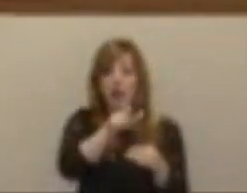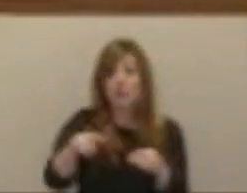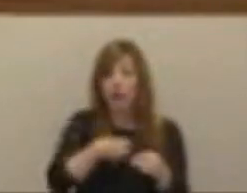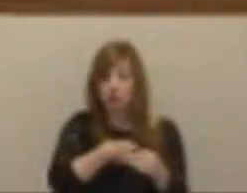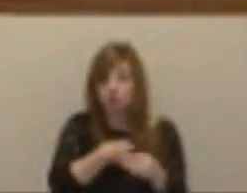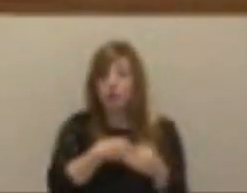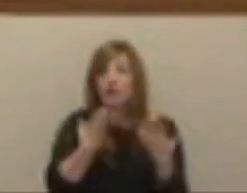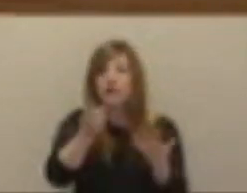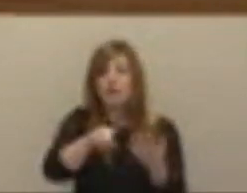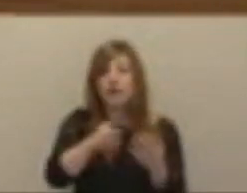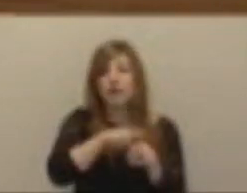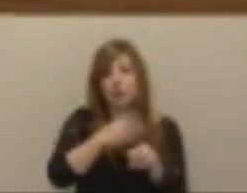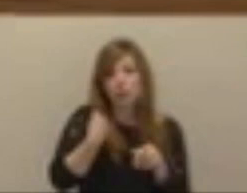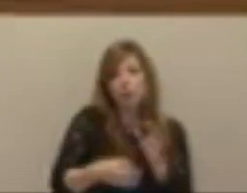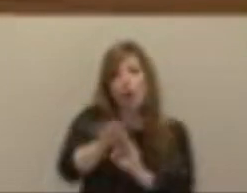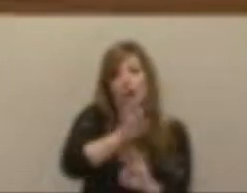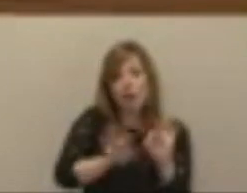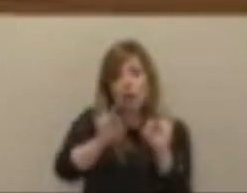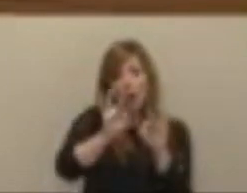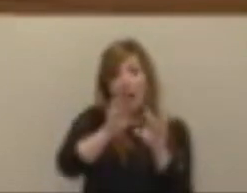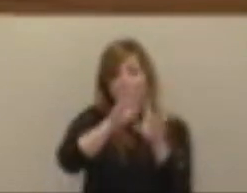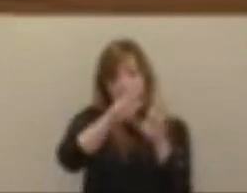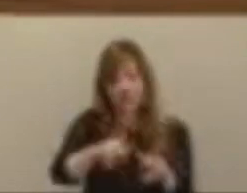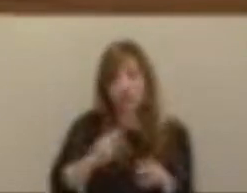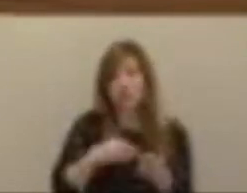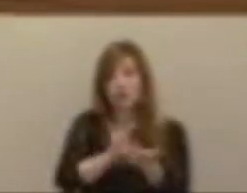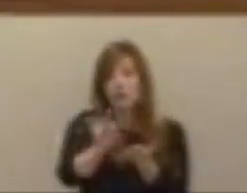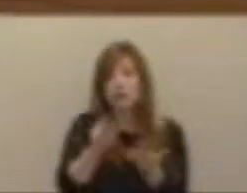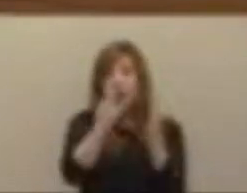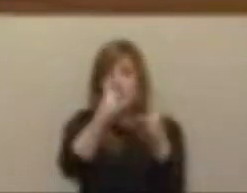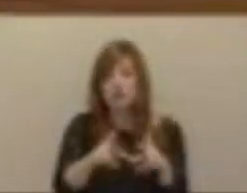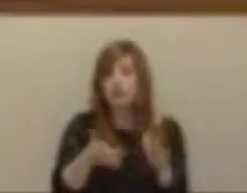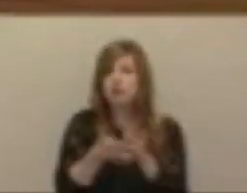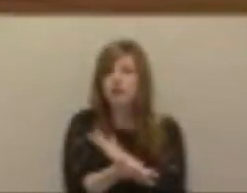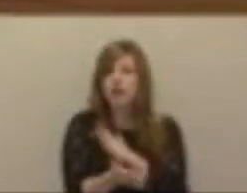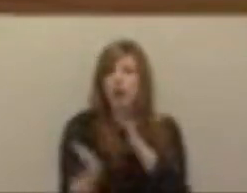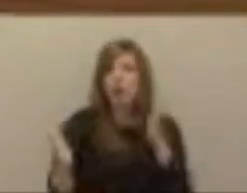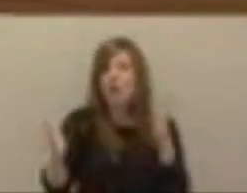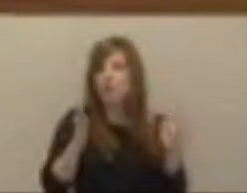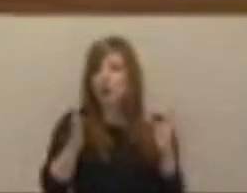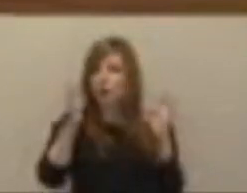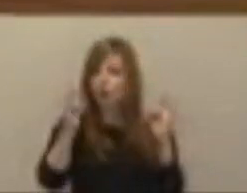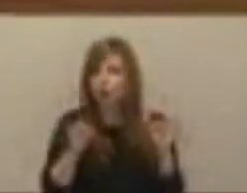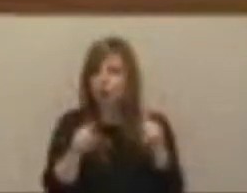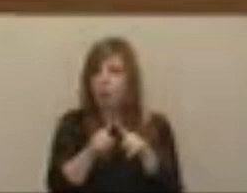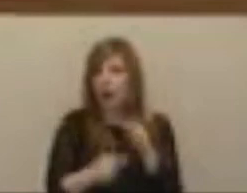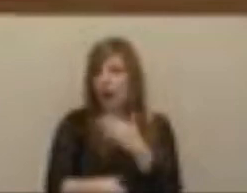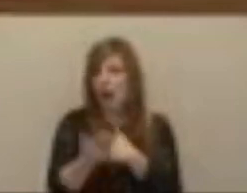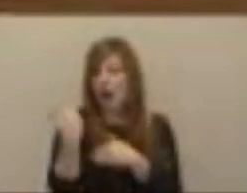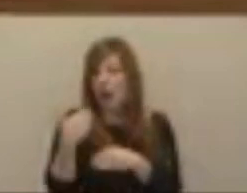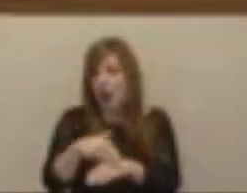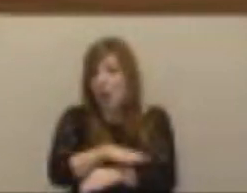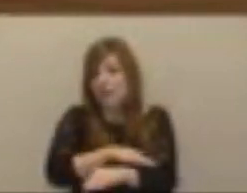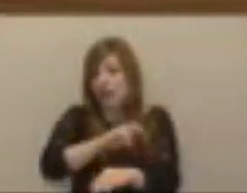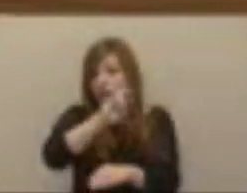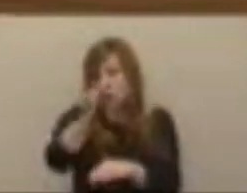vez se mantenga la organización de la propia administración, de los servicios administrativos, poniendo un periodo como se puso en otras administraciones, que ya se hizo en